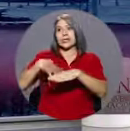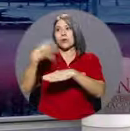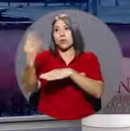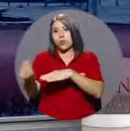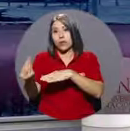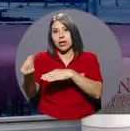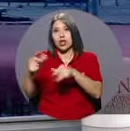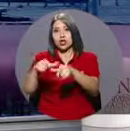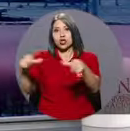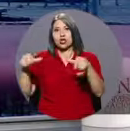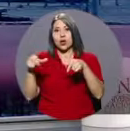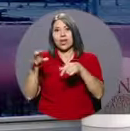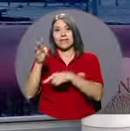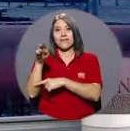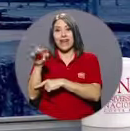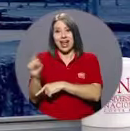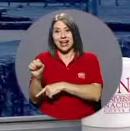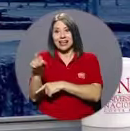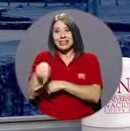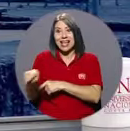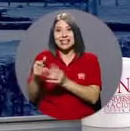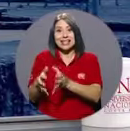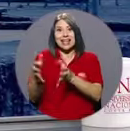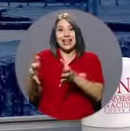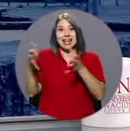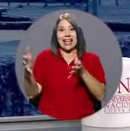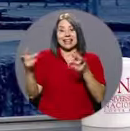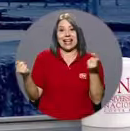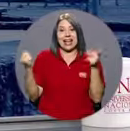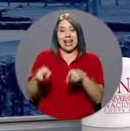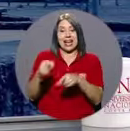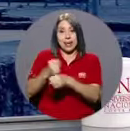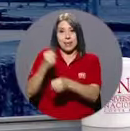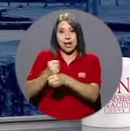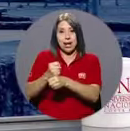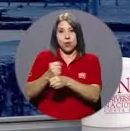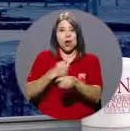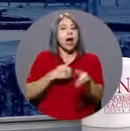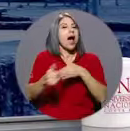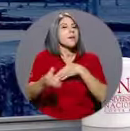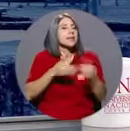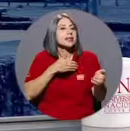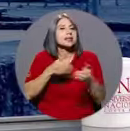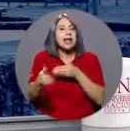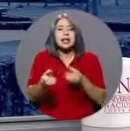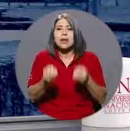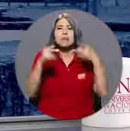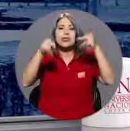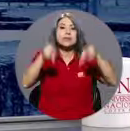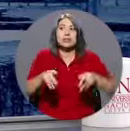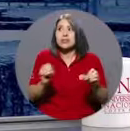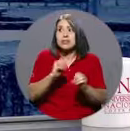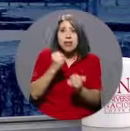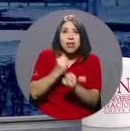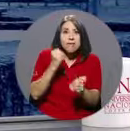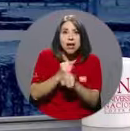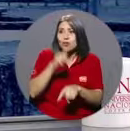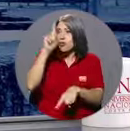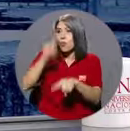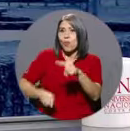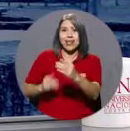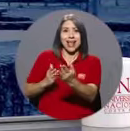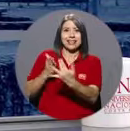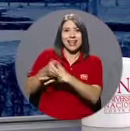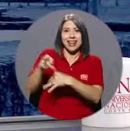es el que crece y es el que genera en este momento empleo, a pesar de que gran parte de la población desempleada no está pudiendo acceder